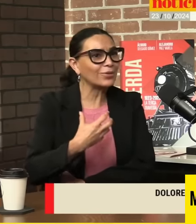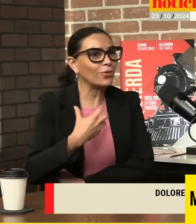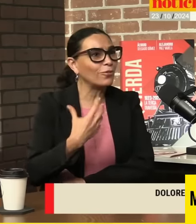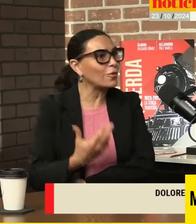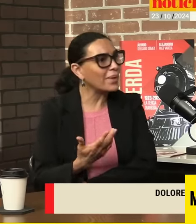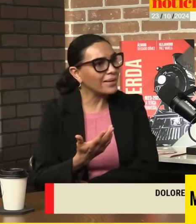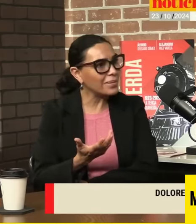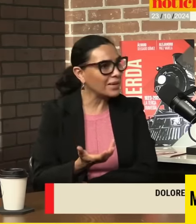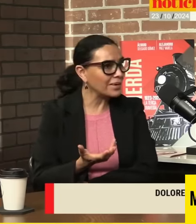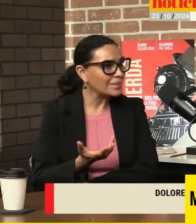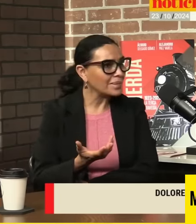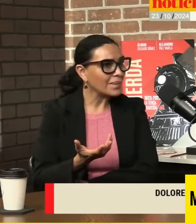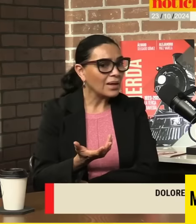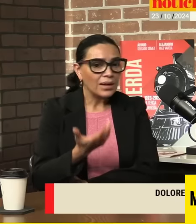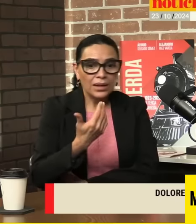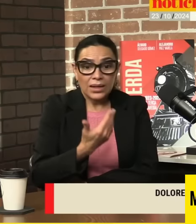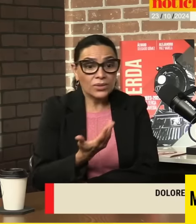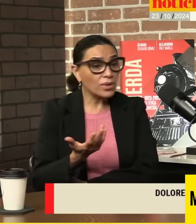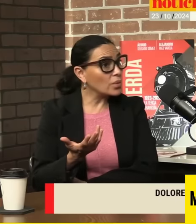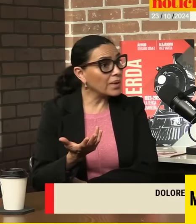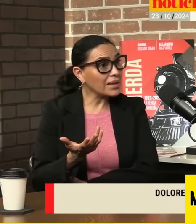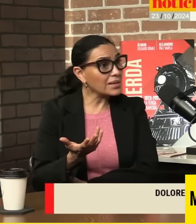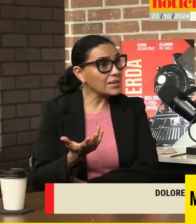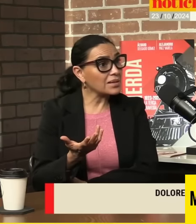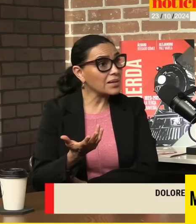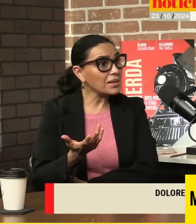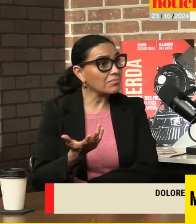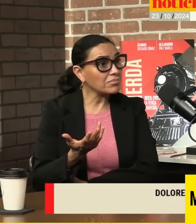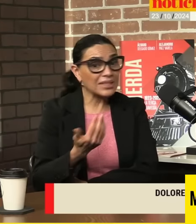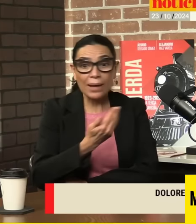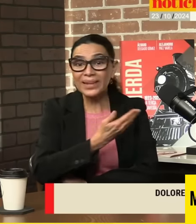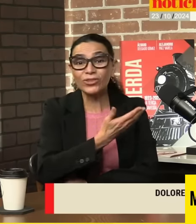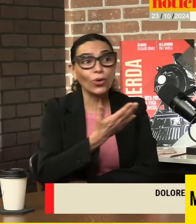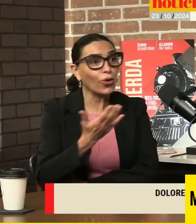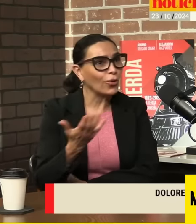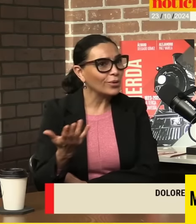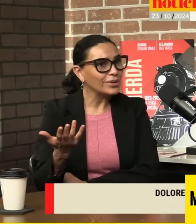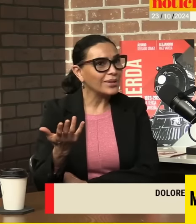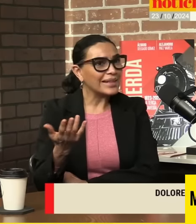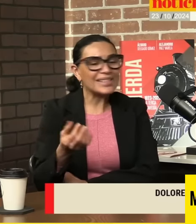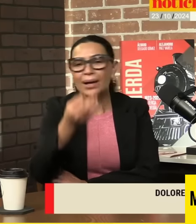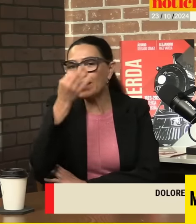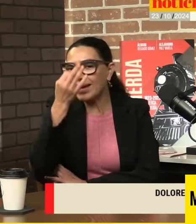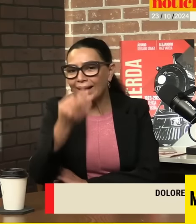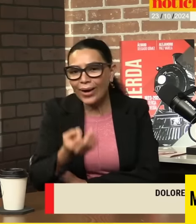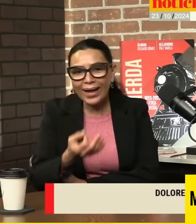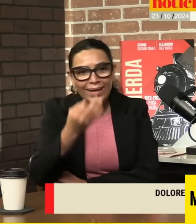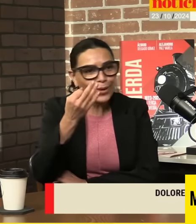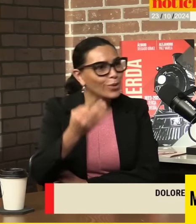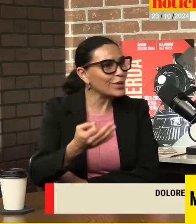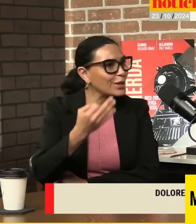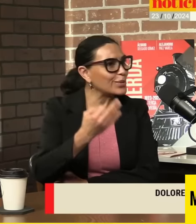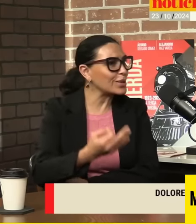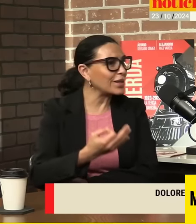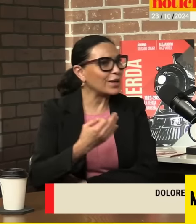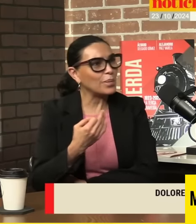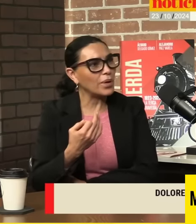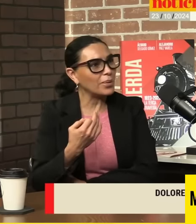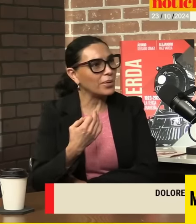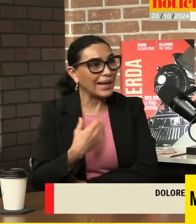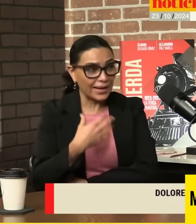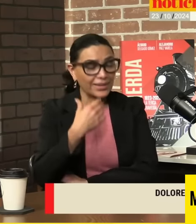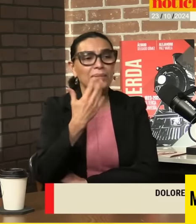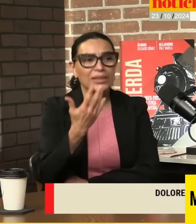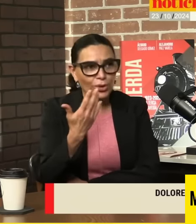él tu forma de vida en el caso de dubes es así sabe todo sabe cada cosa que sucede en el